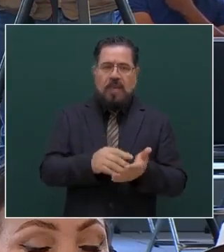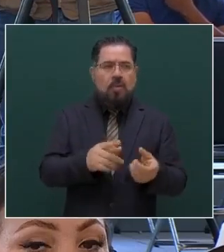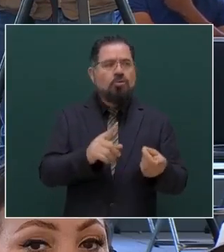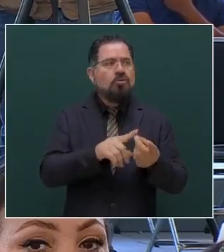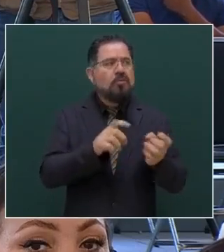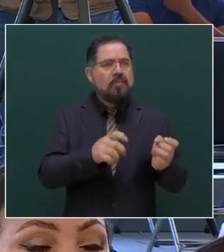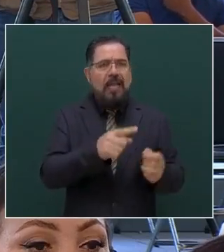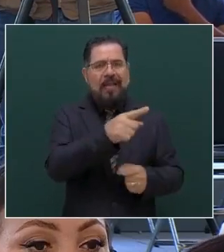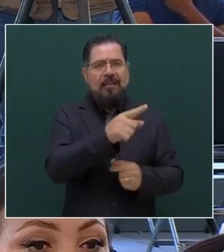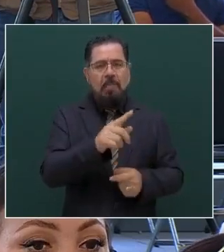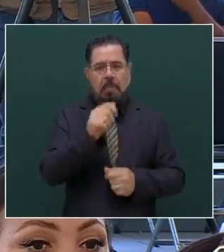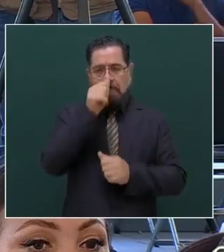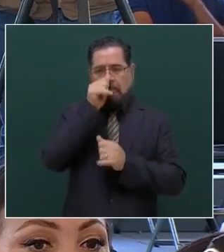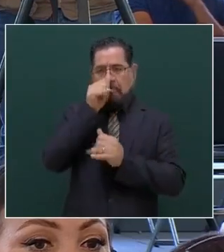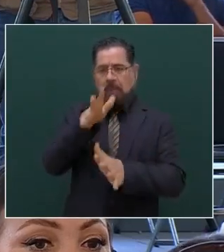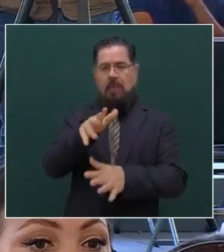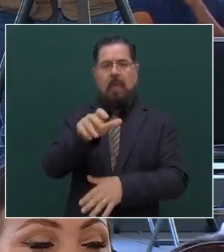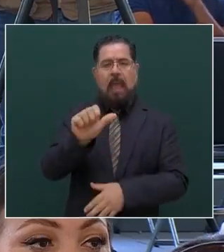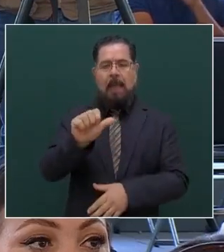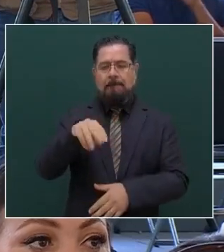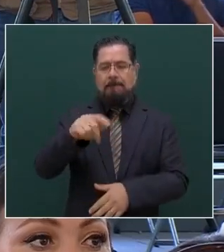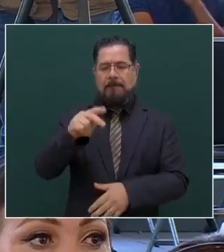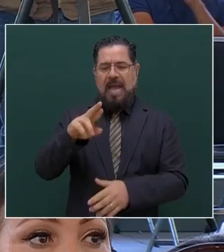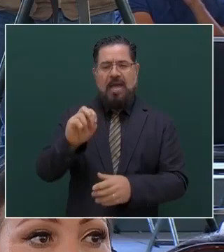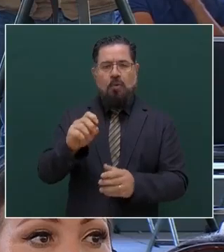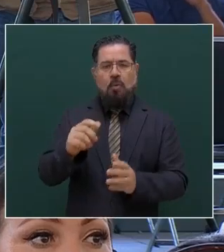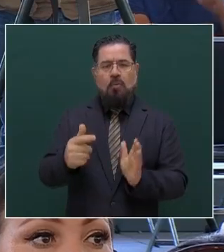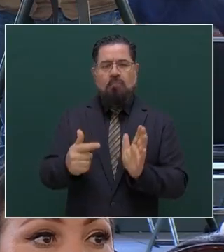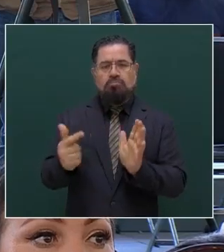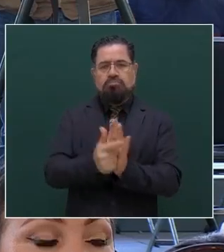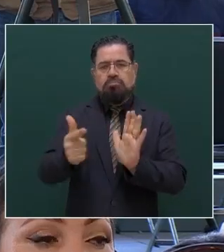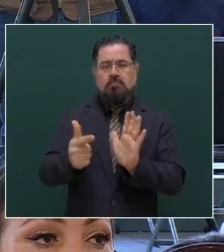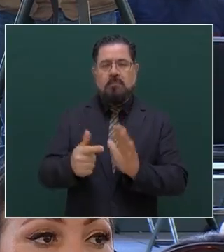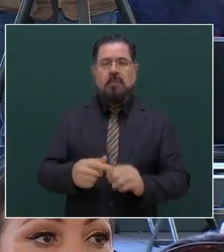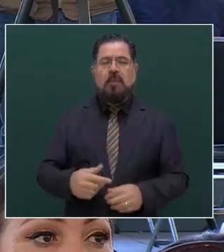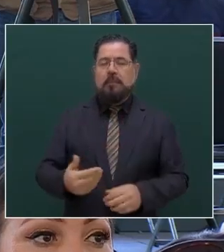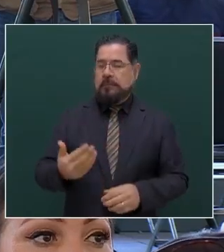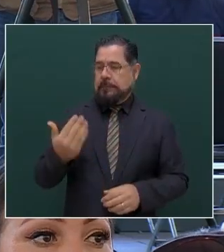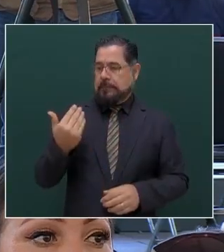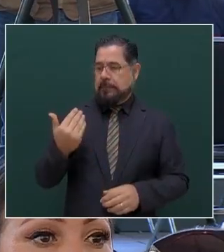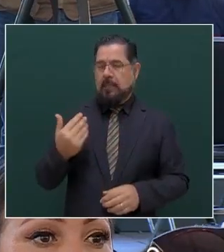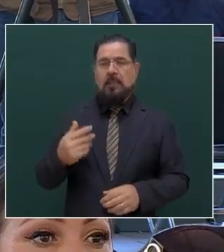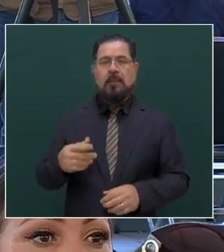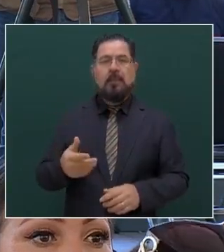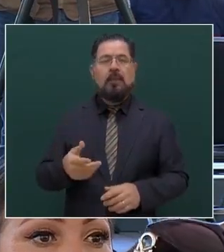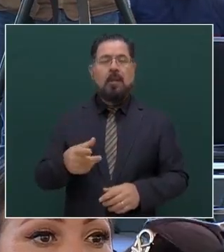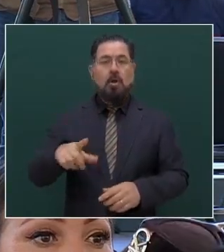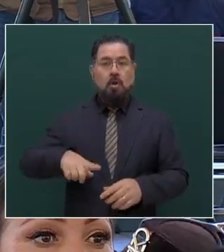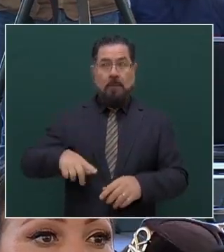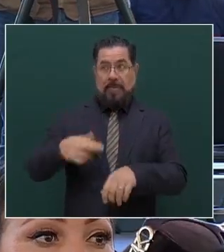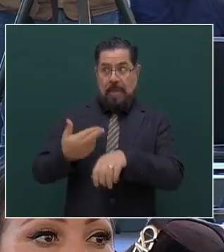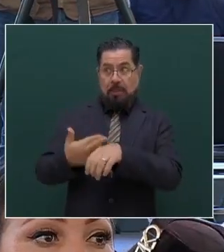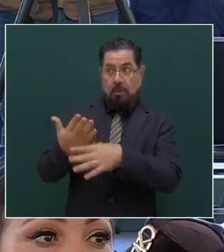Y viene a colación porque hace unos días el señor gobernador aquí presente, Durazo,